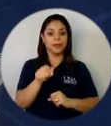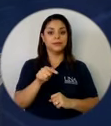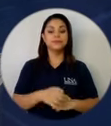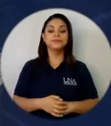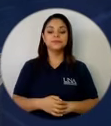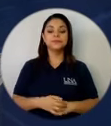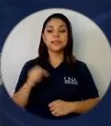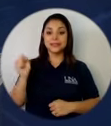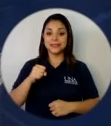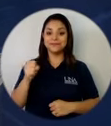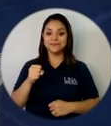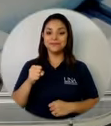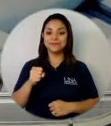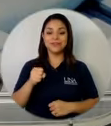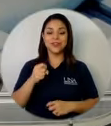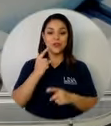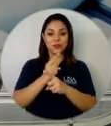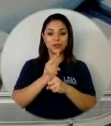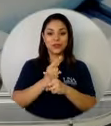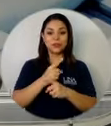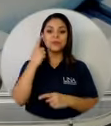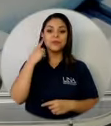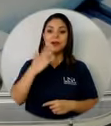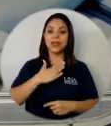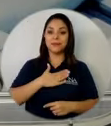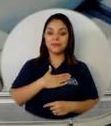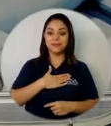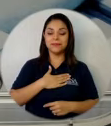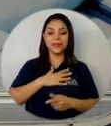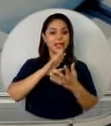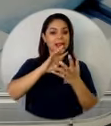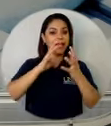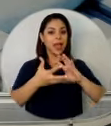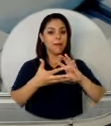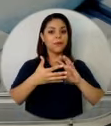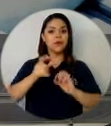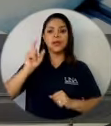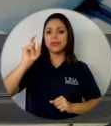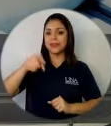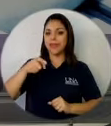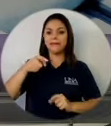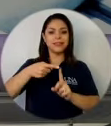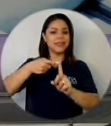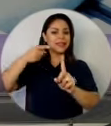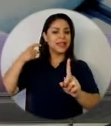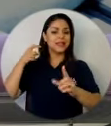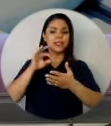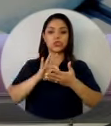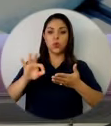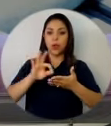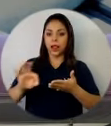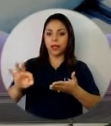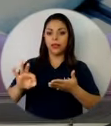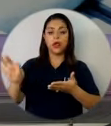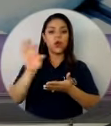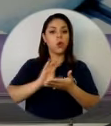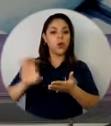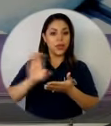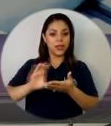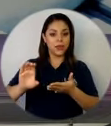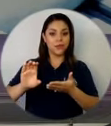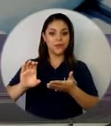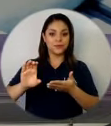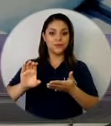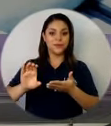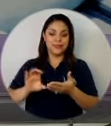cambio. Exactamente. Para mí el cambio debe venir desde las esferas, por ejemplo, desde la escuela, el colegio,